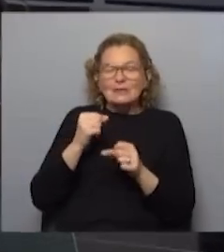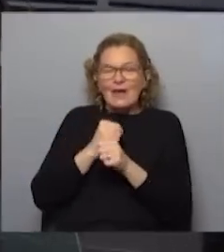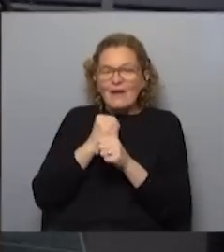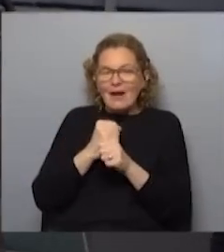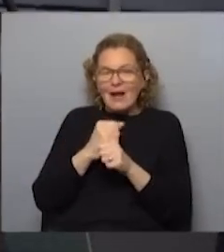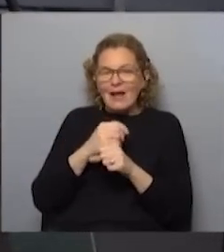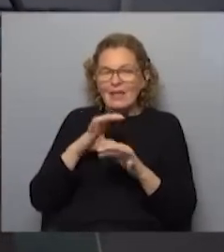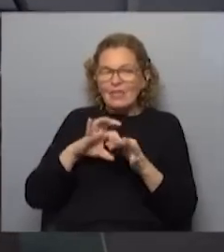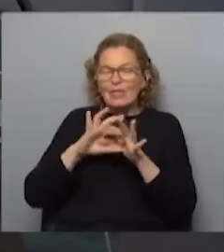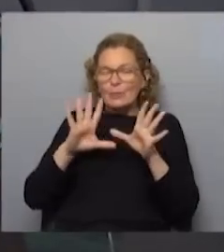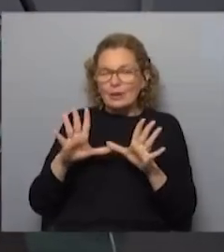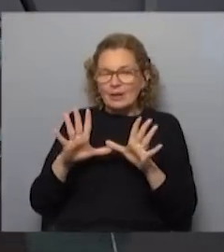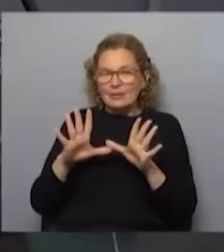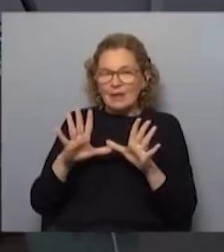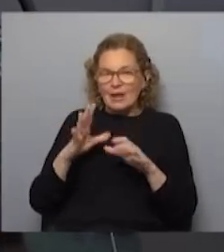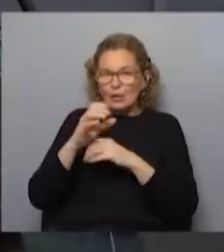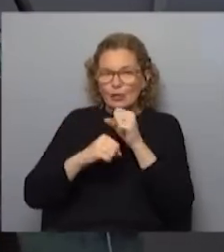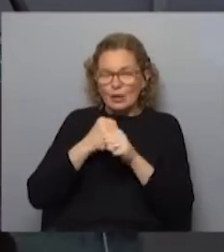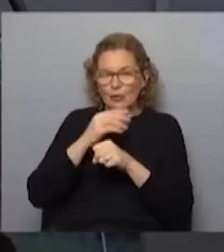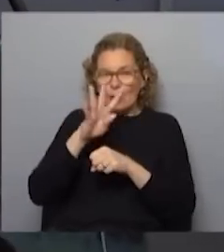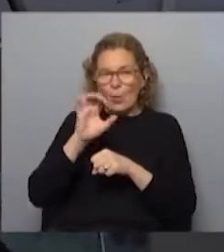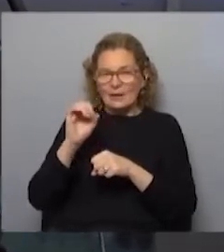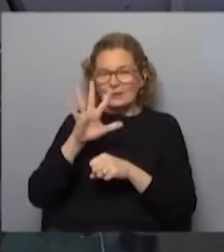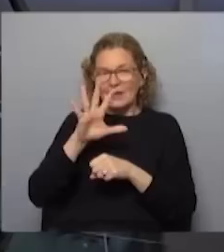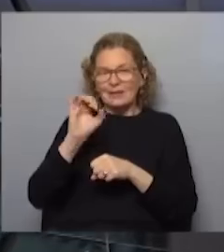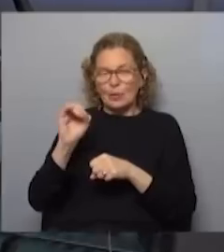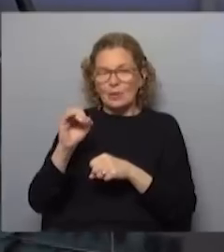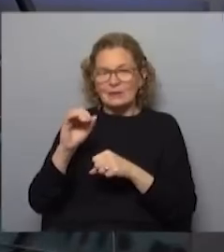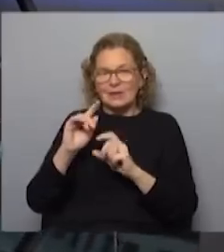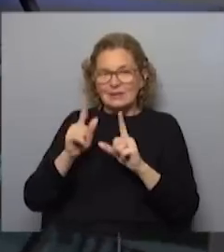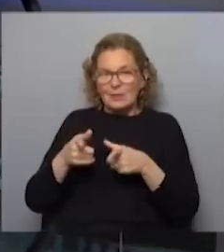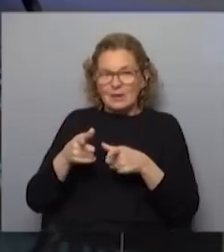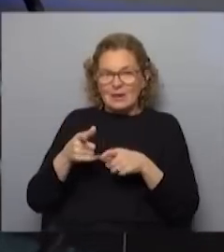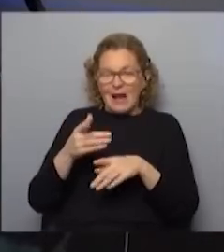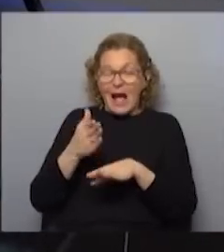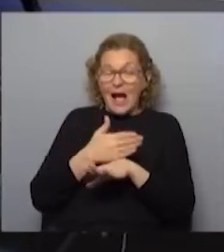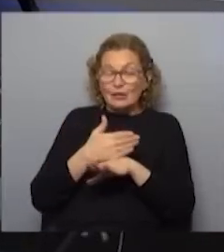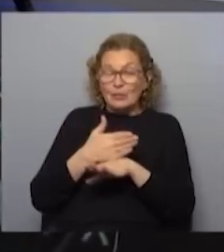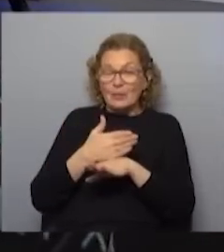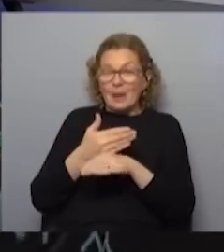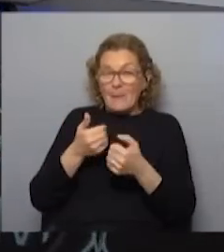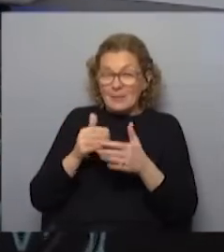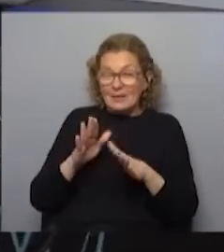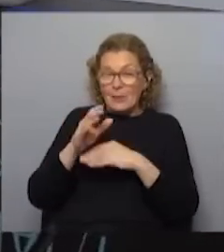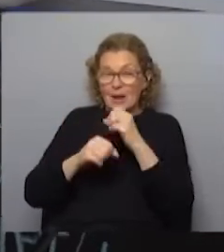democracia no en el contexto de los años 40 y de los años 50 y los tempranos años 60 porque esto hay que periodizarlo un poco